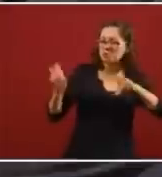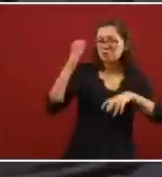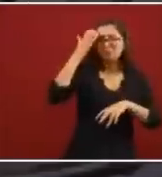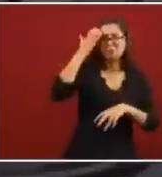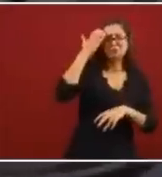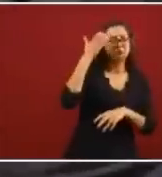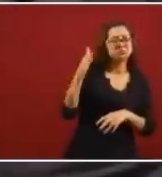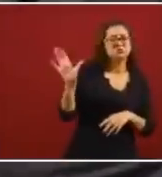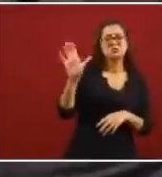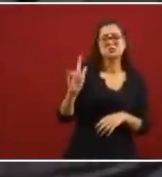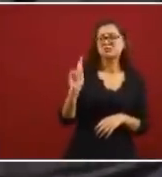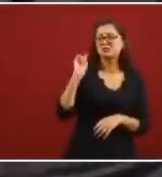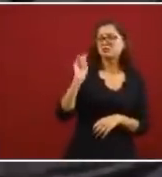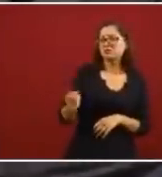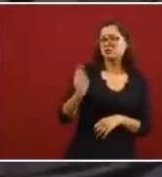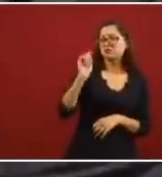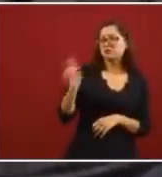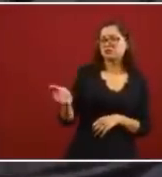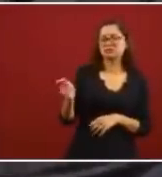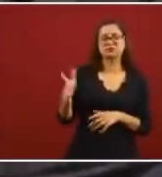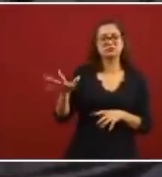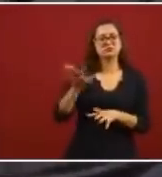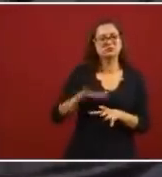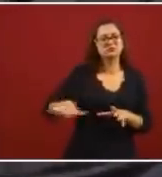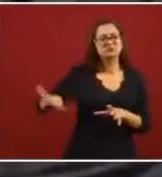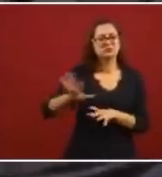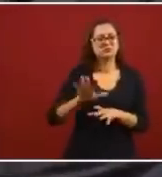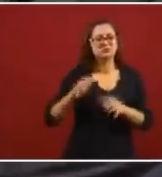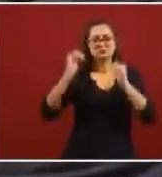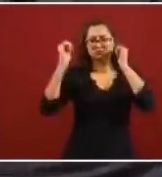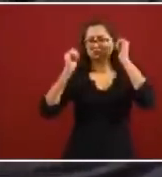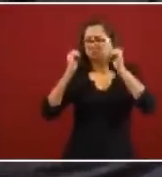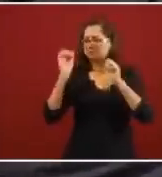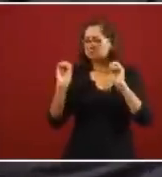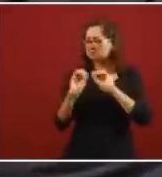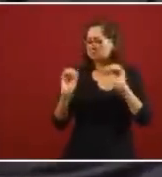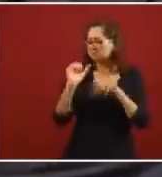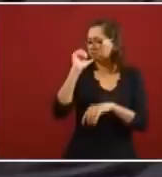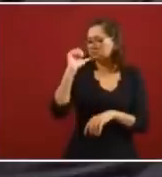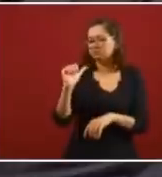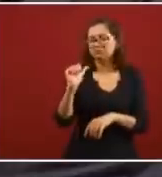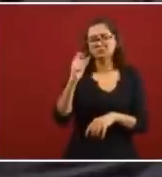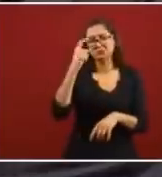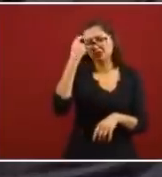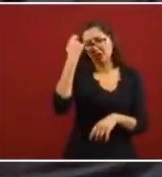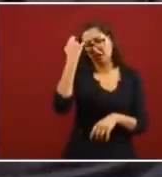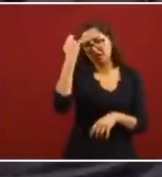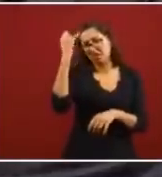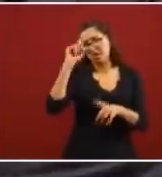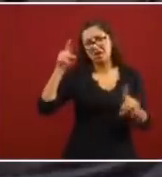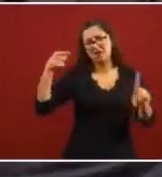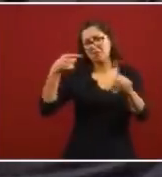a lo social, con otra idea.